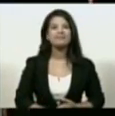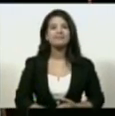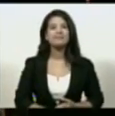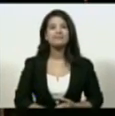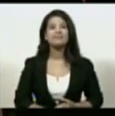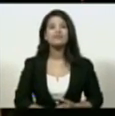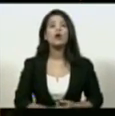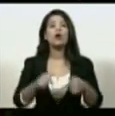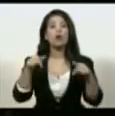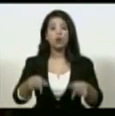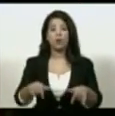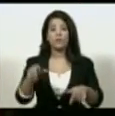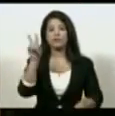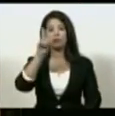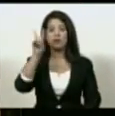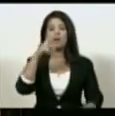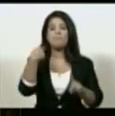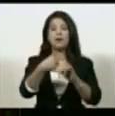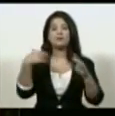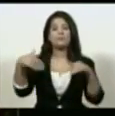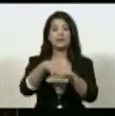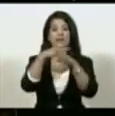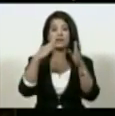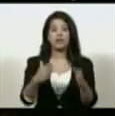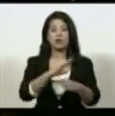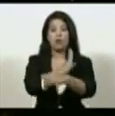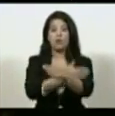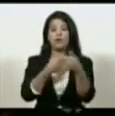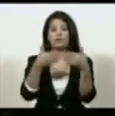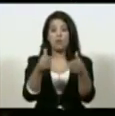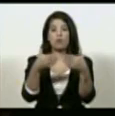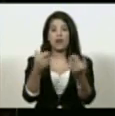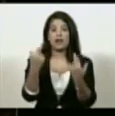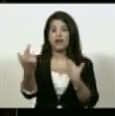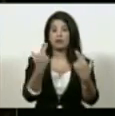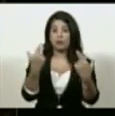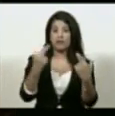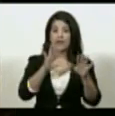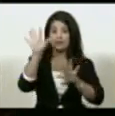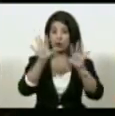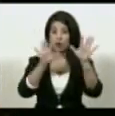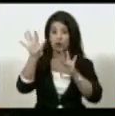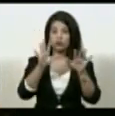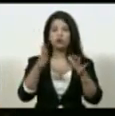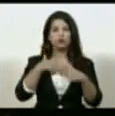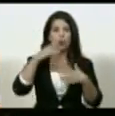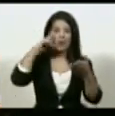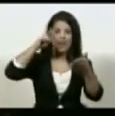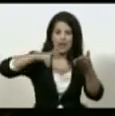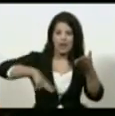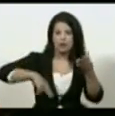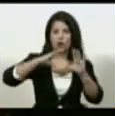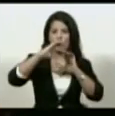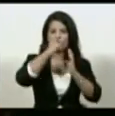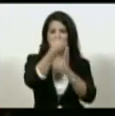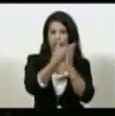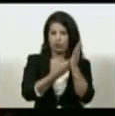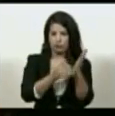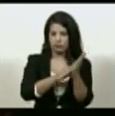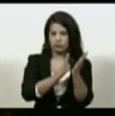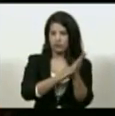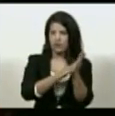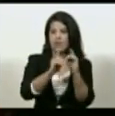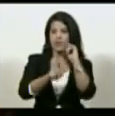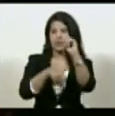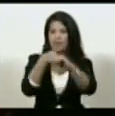La Cancillería Venezolana, al Ministerio del Poder Popular para las Relaciones Exteriores. Yo voy a leer un comunicado, luego me voy a